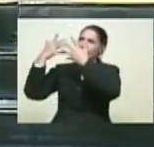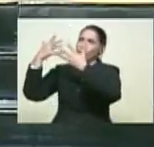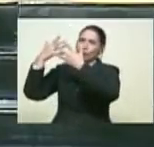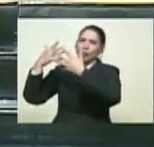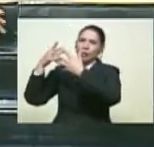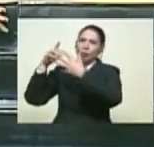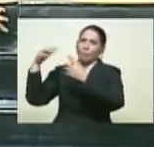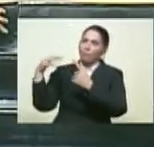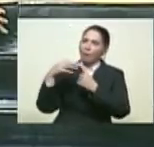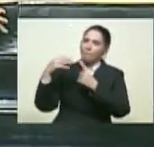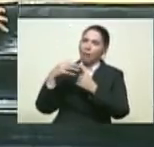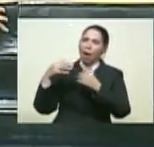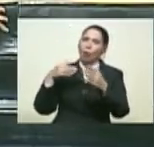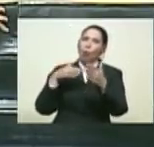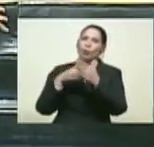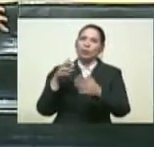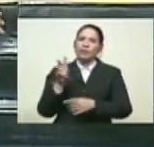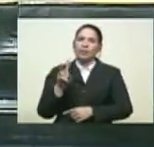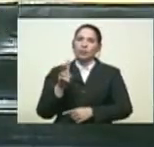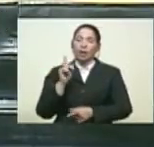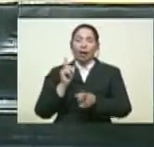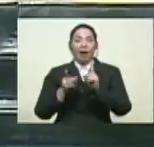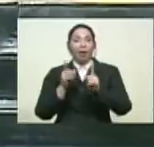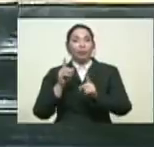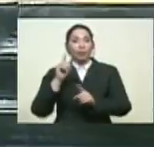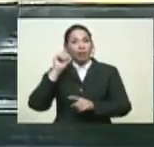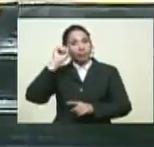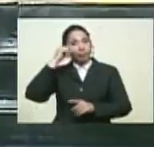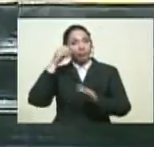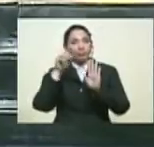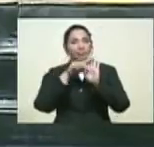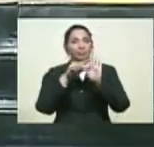Y yo le dije, por algunas razones, primera de todas,